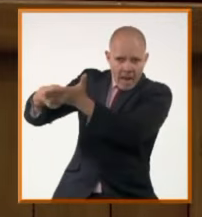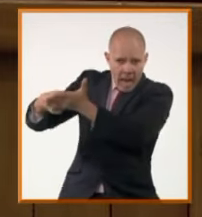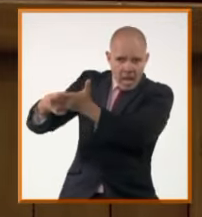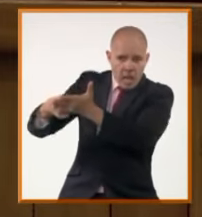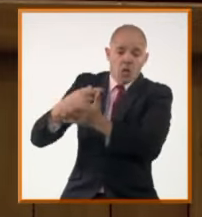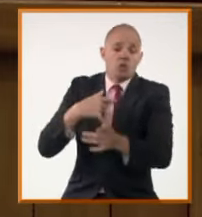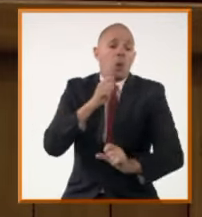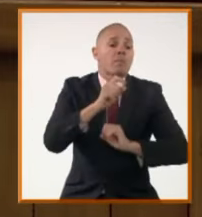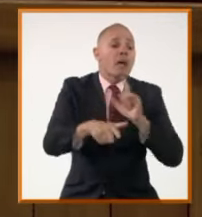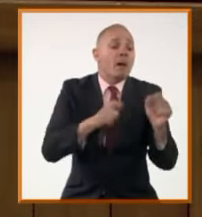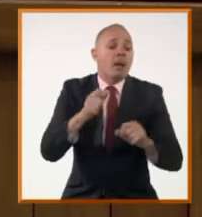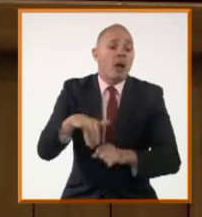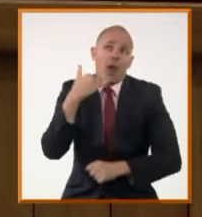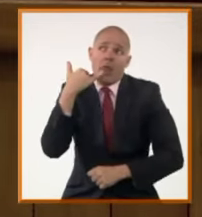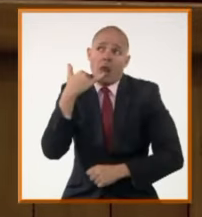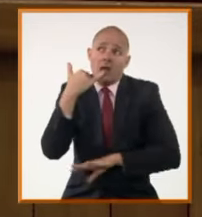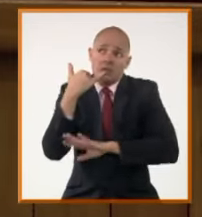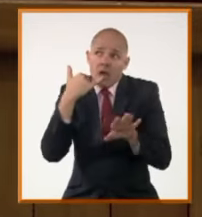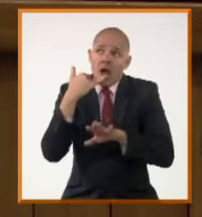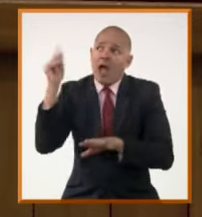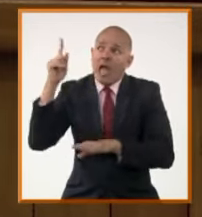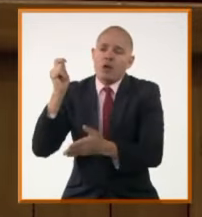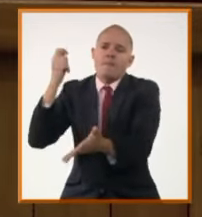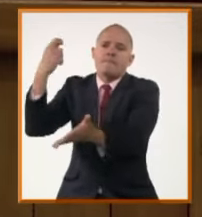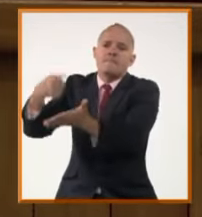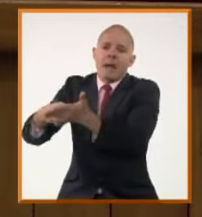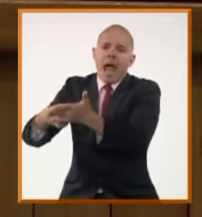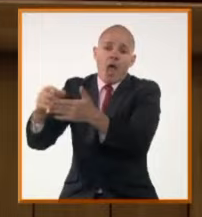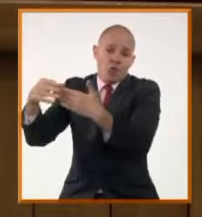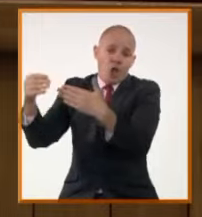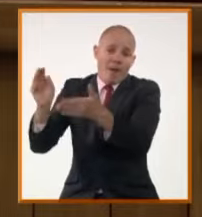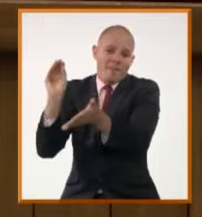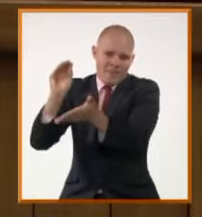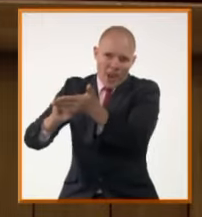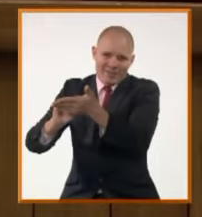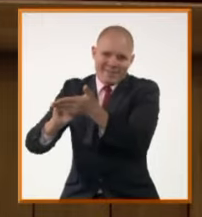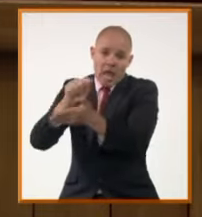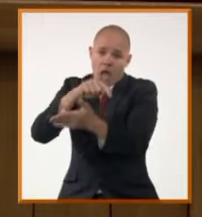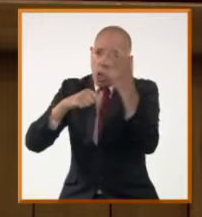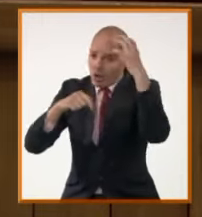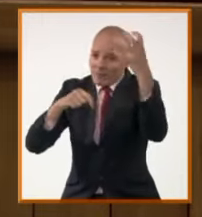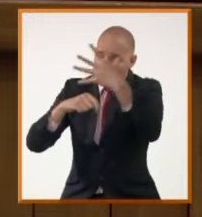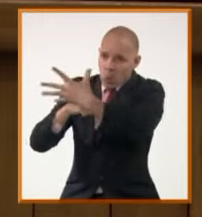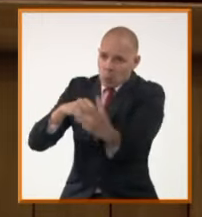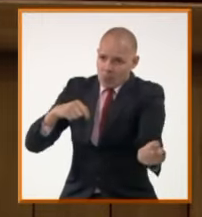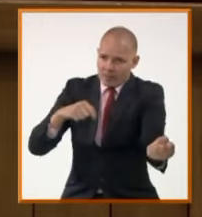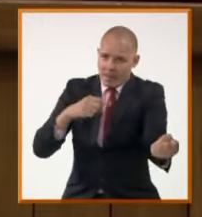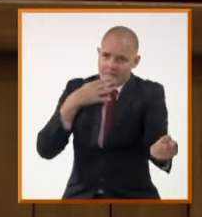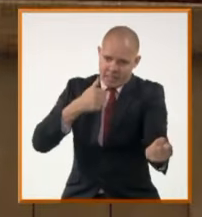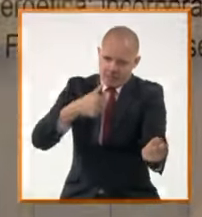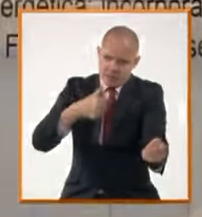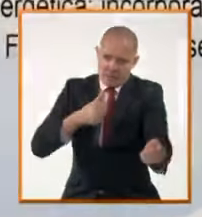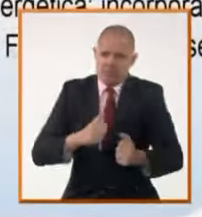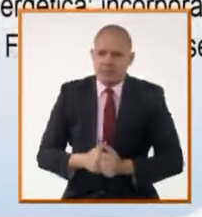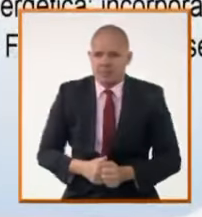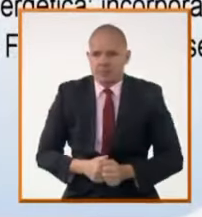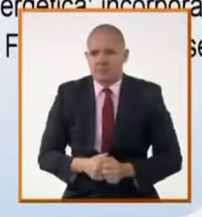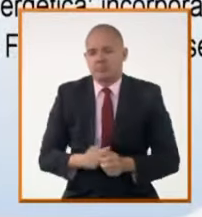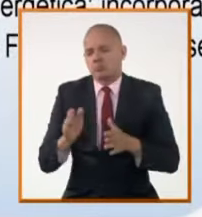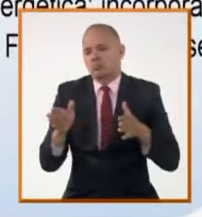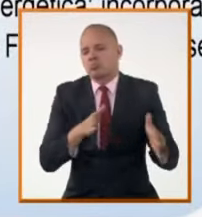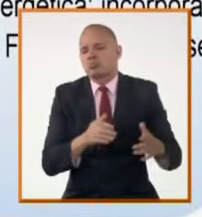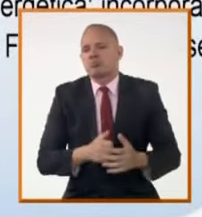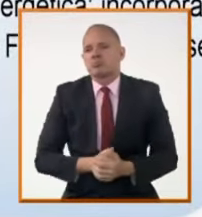manera sostenida para ofertar más bienes y servicios a la población. Continuar el proceso